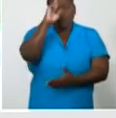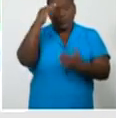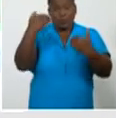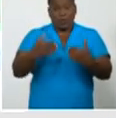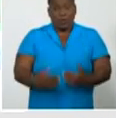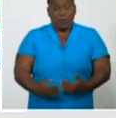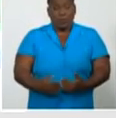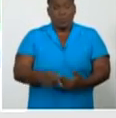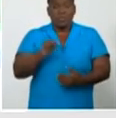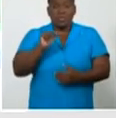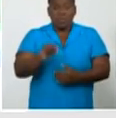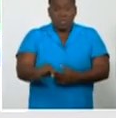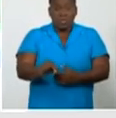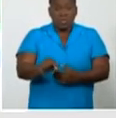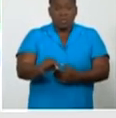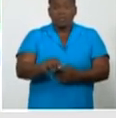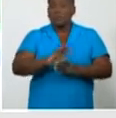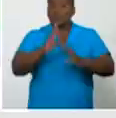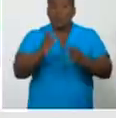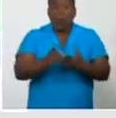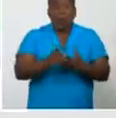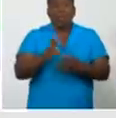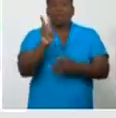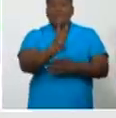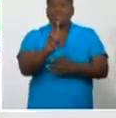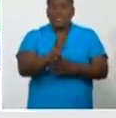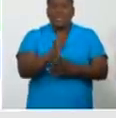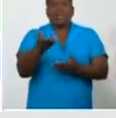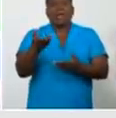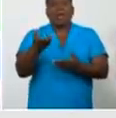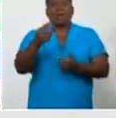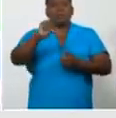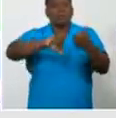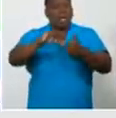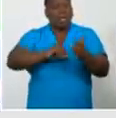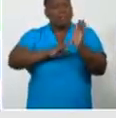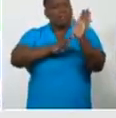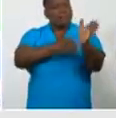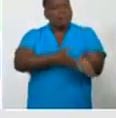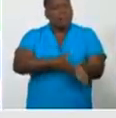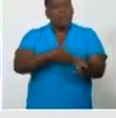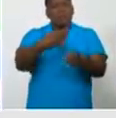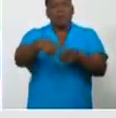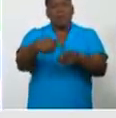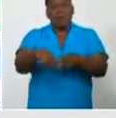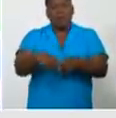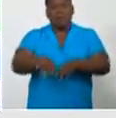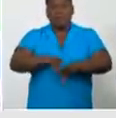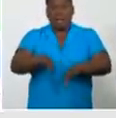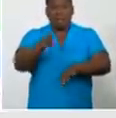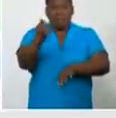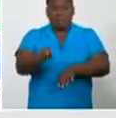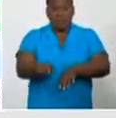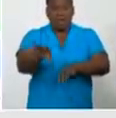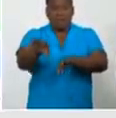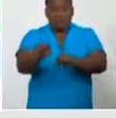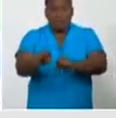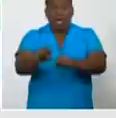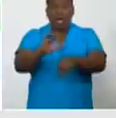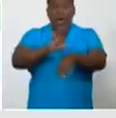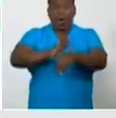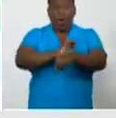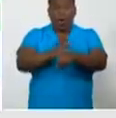tenemos que hacer y de la conducta que se sigue una vez que se ha identificado con un test de